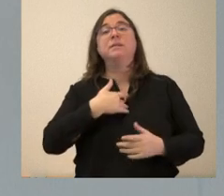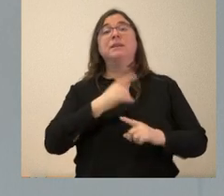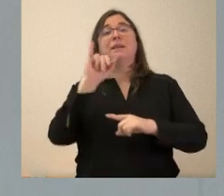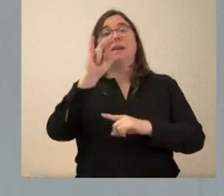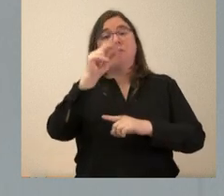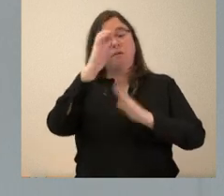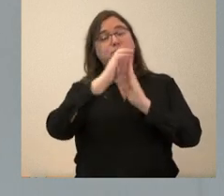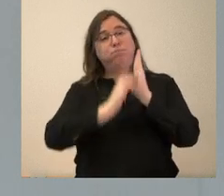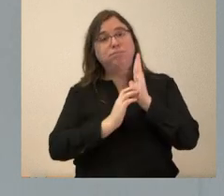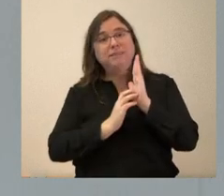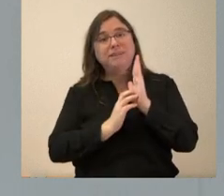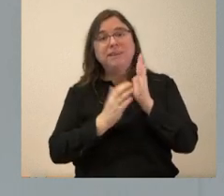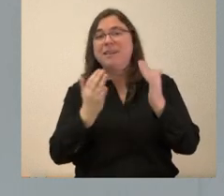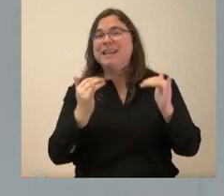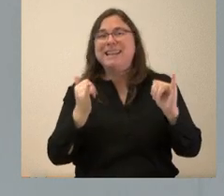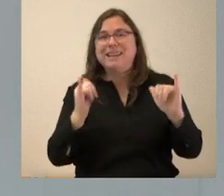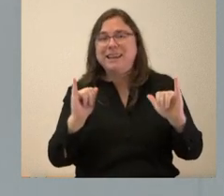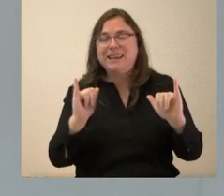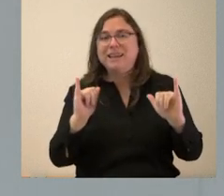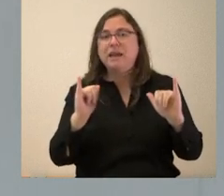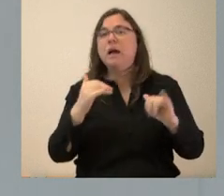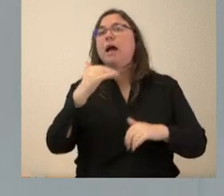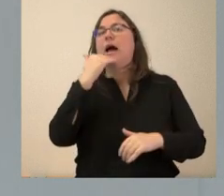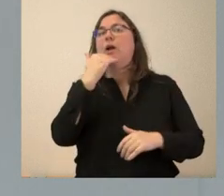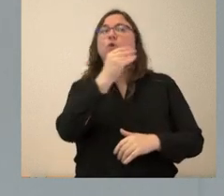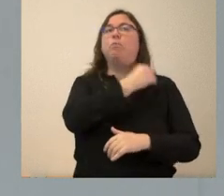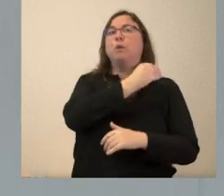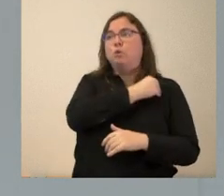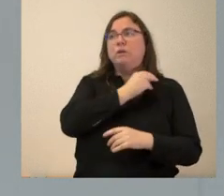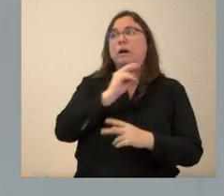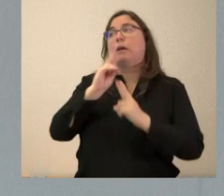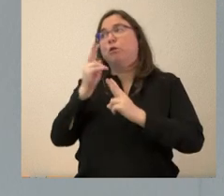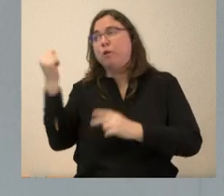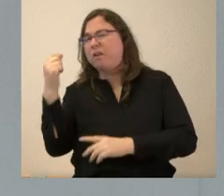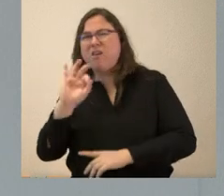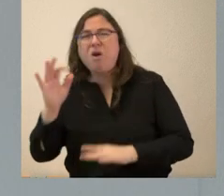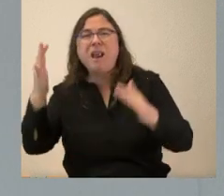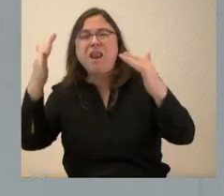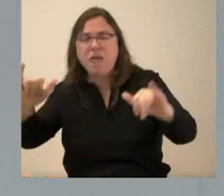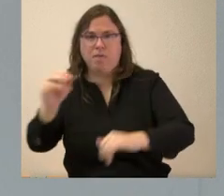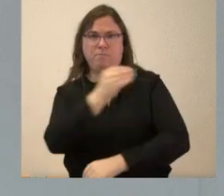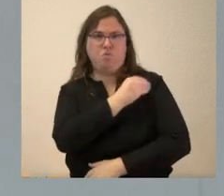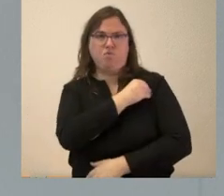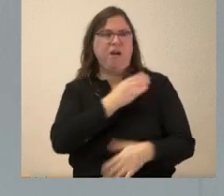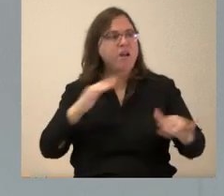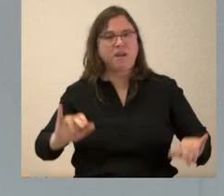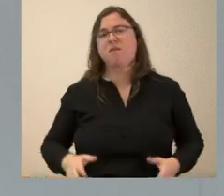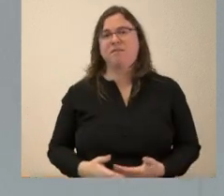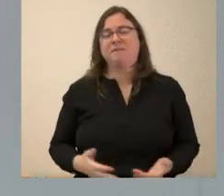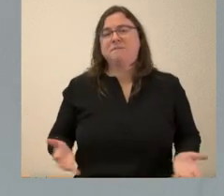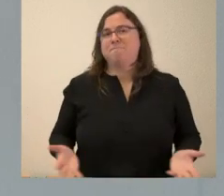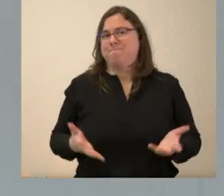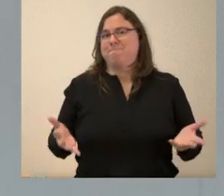pedido ni siquiera no es que se ha tenido en cuenta O no nuestra opinión es que ni siquiera se nos ha consultado y